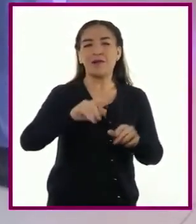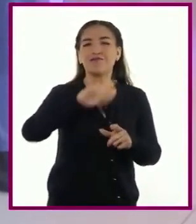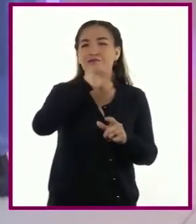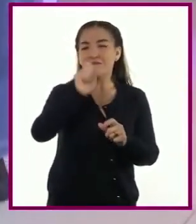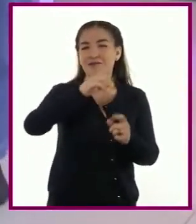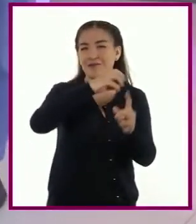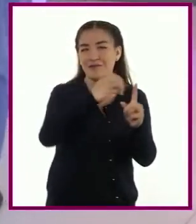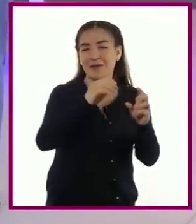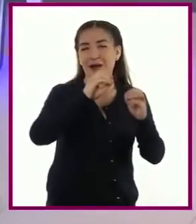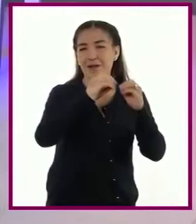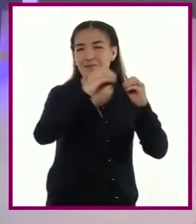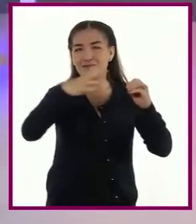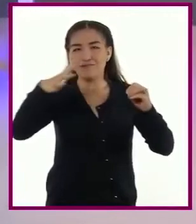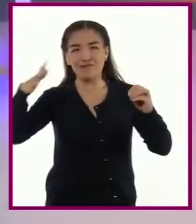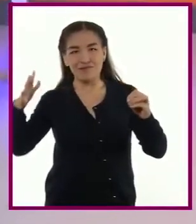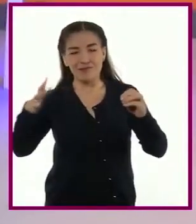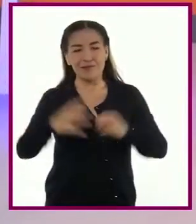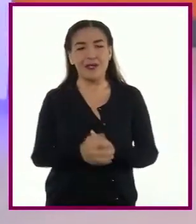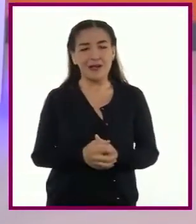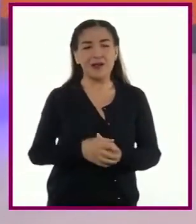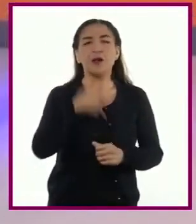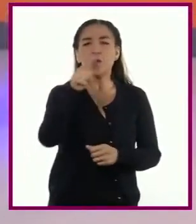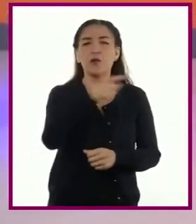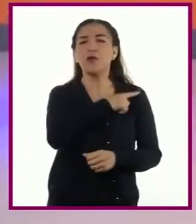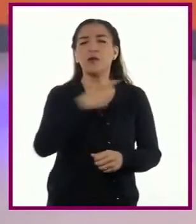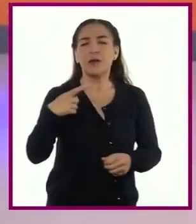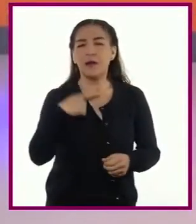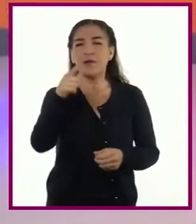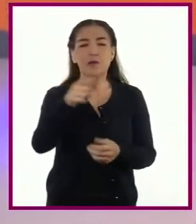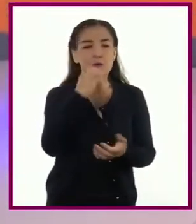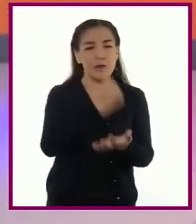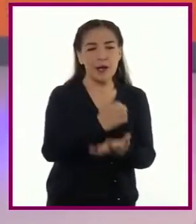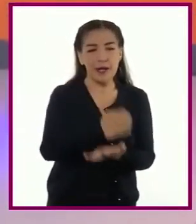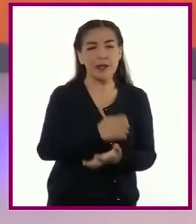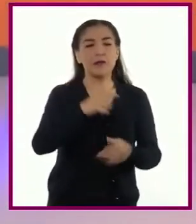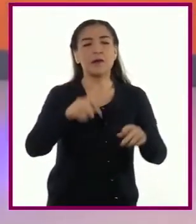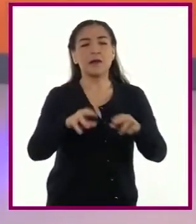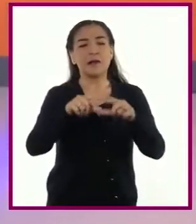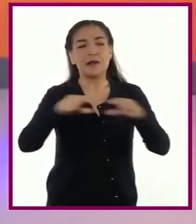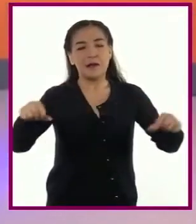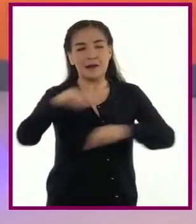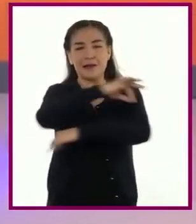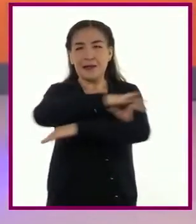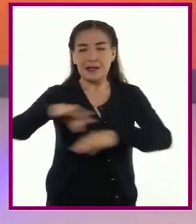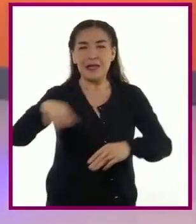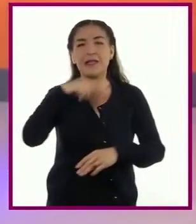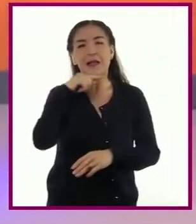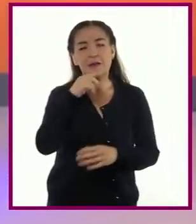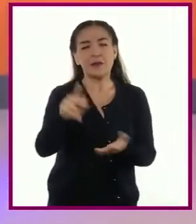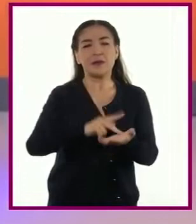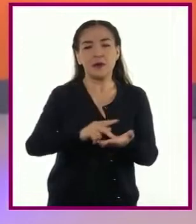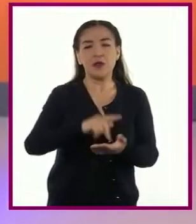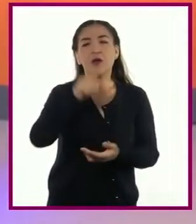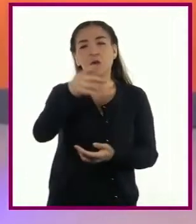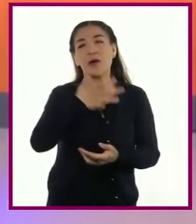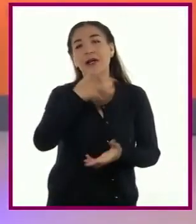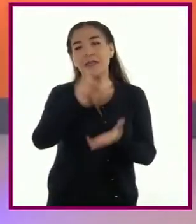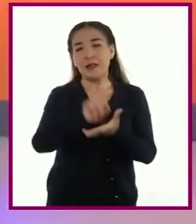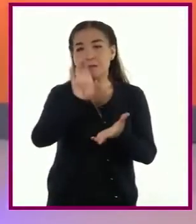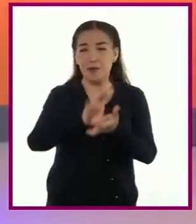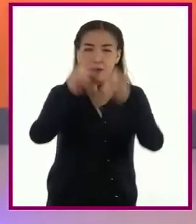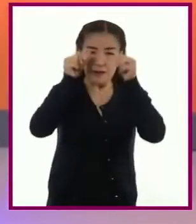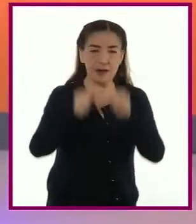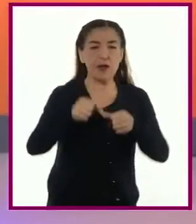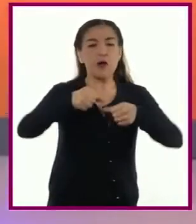a la mano su cuaderno, regla y lápiz o bolígrafo. Y si alguien tiene discapacidad visual, prepare hojas Leyer,